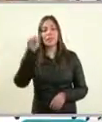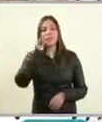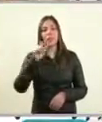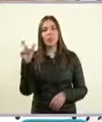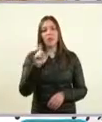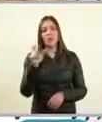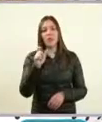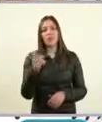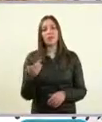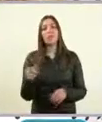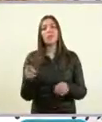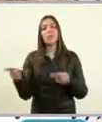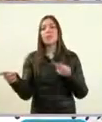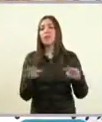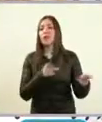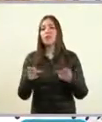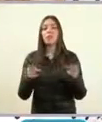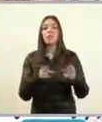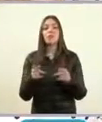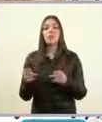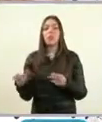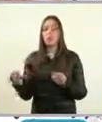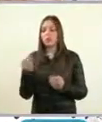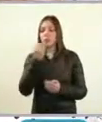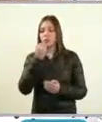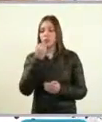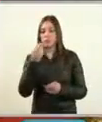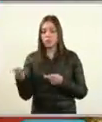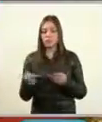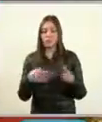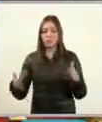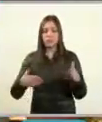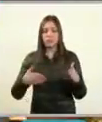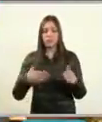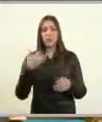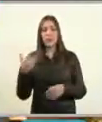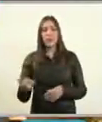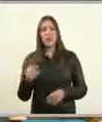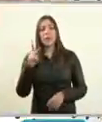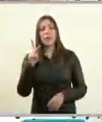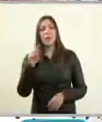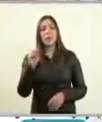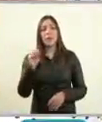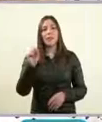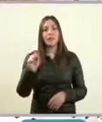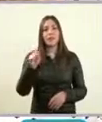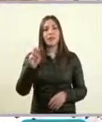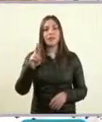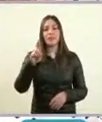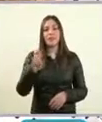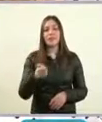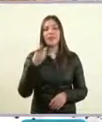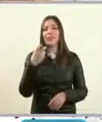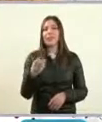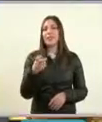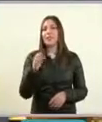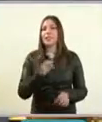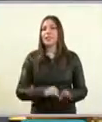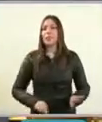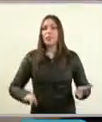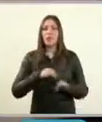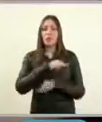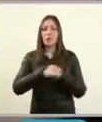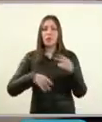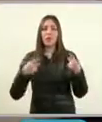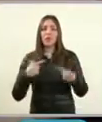épocas en las que la preparación particular de alimentos y especialmente los postres Ay, sí. tienen lugar especial en nuestro